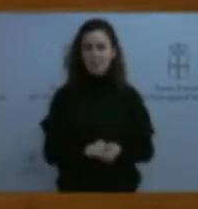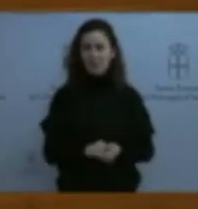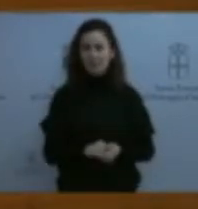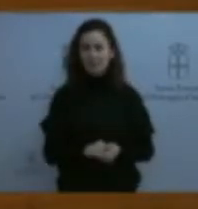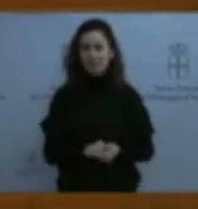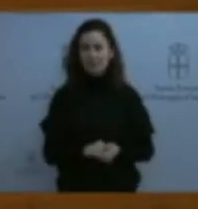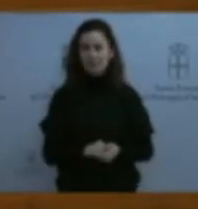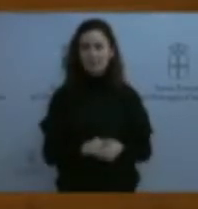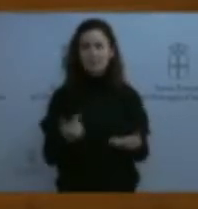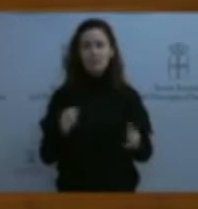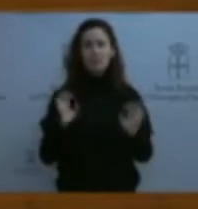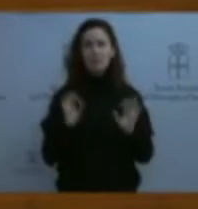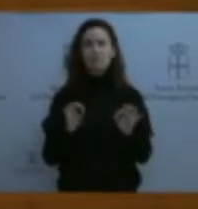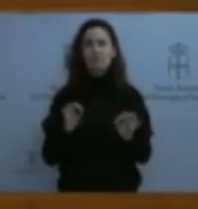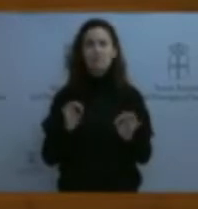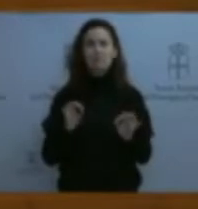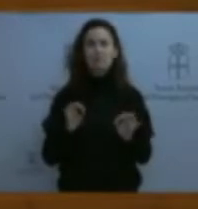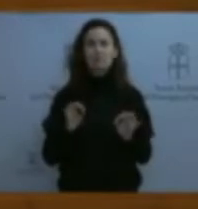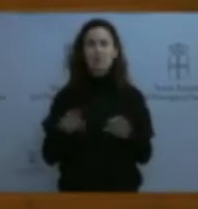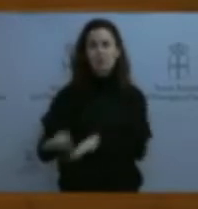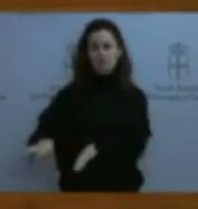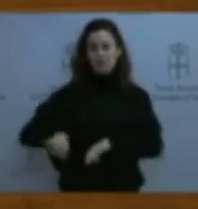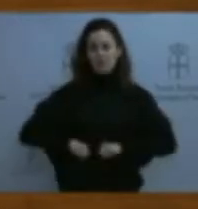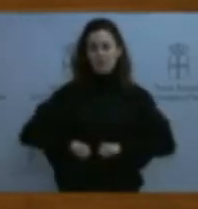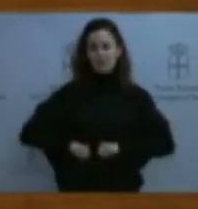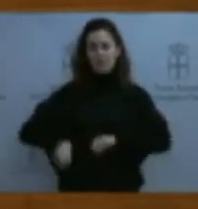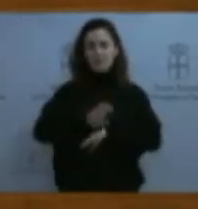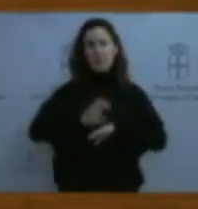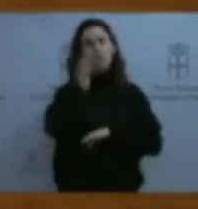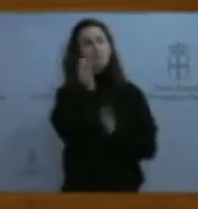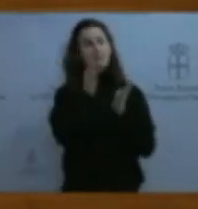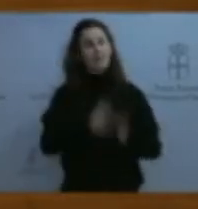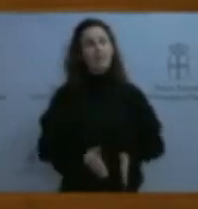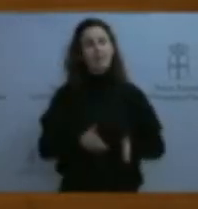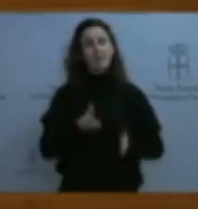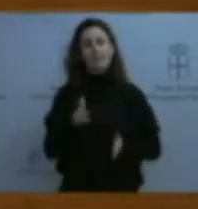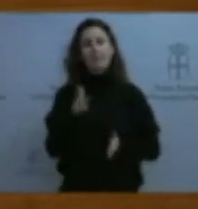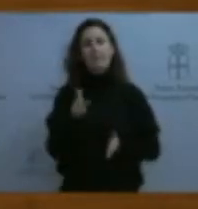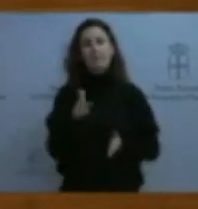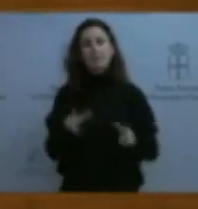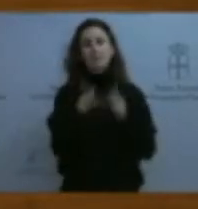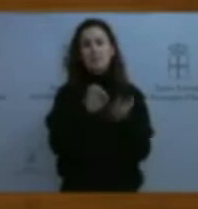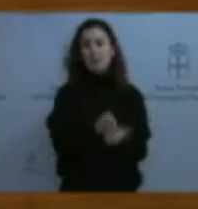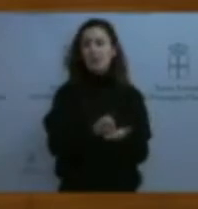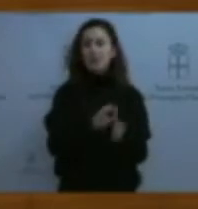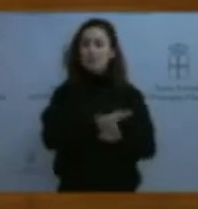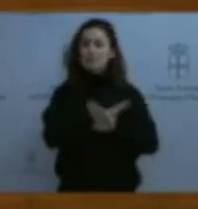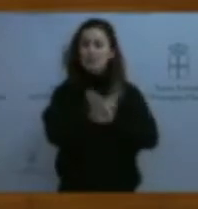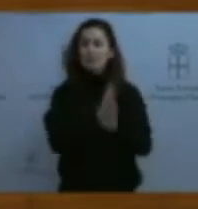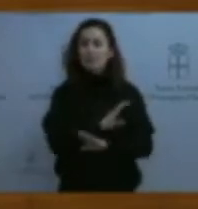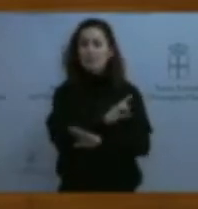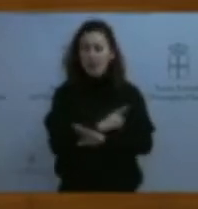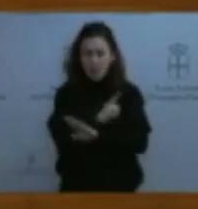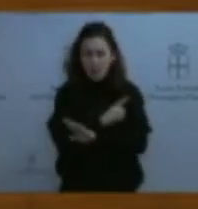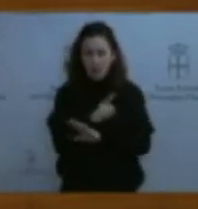No llevo tanto tiempo al frente de la Consejería de Servicios y Derechos Sociales, pero desde luego dedico todo el tiempo que me es posible